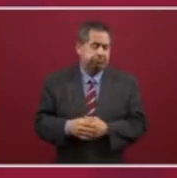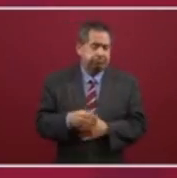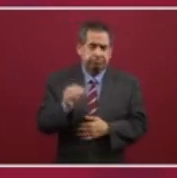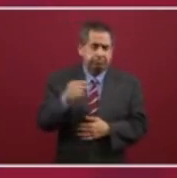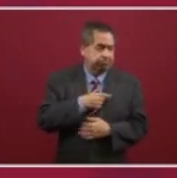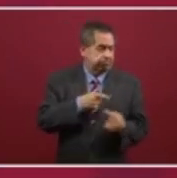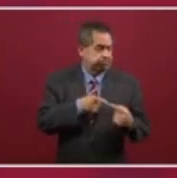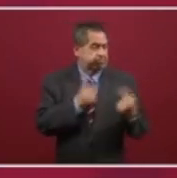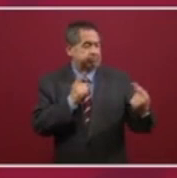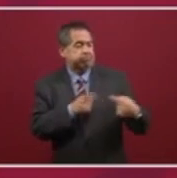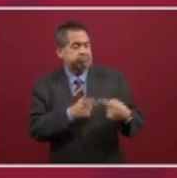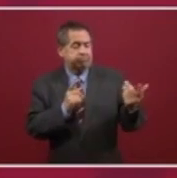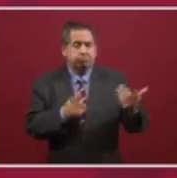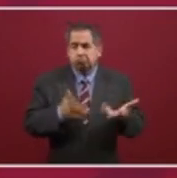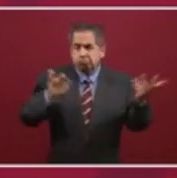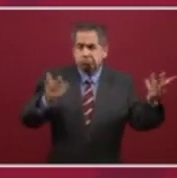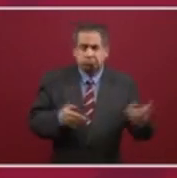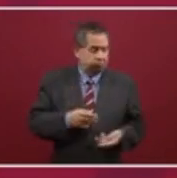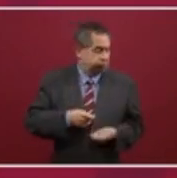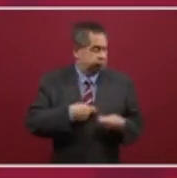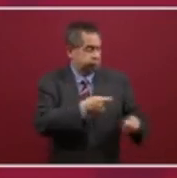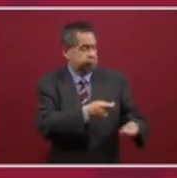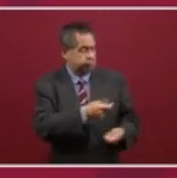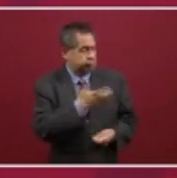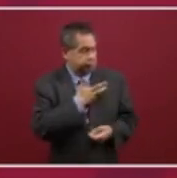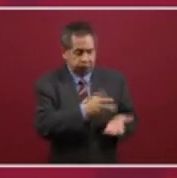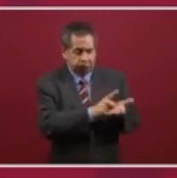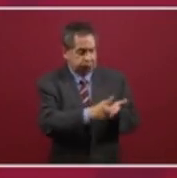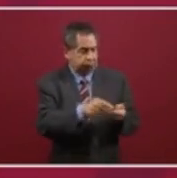discrepancias y garantizar el derecho a disentir.